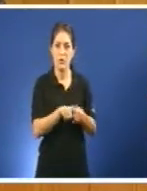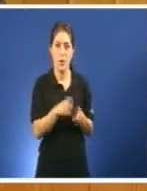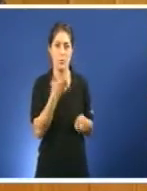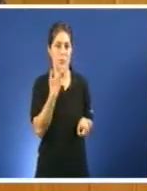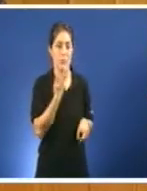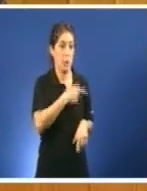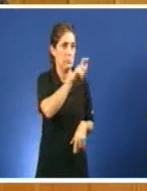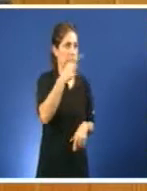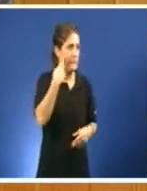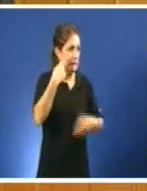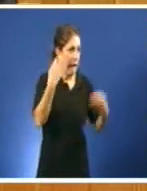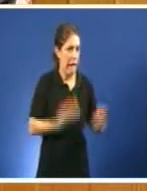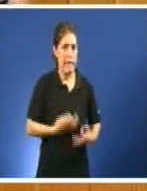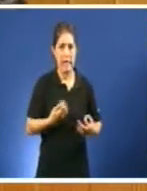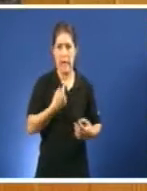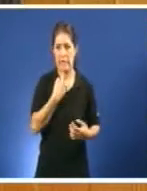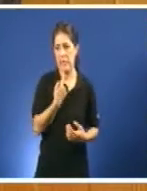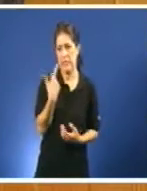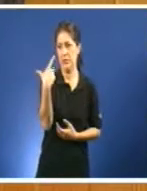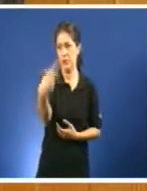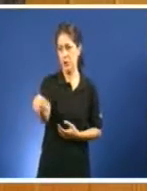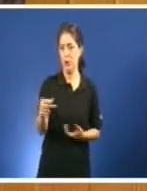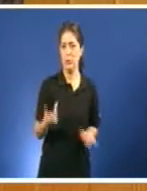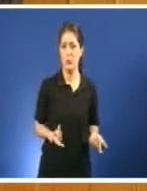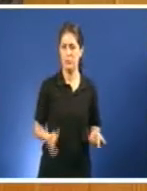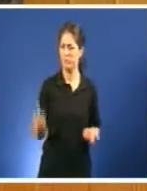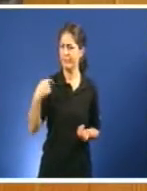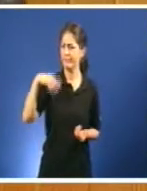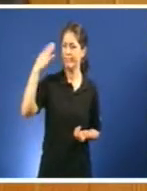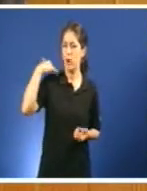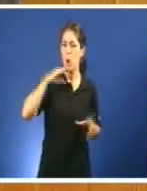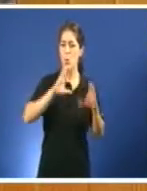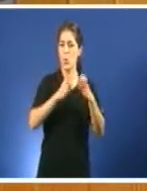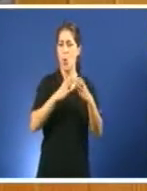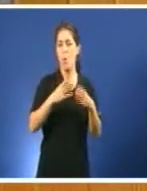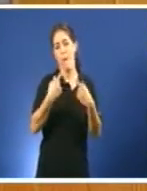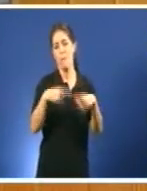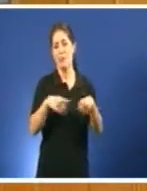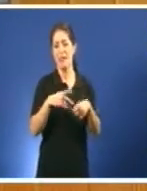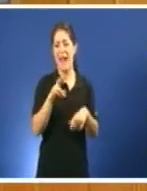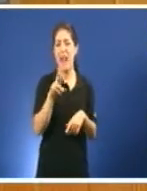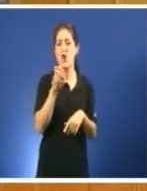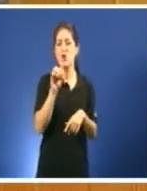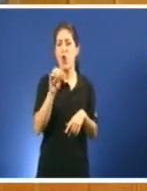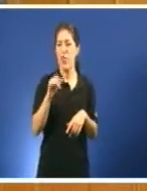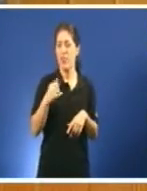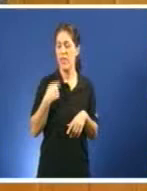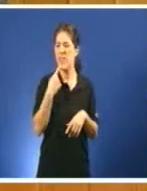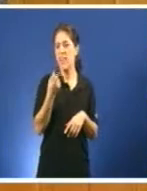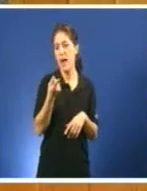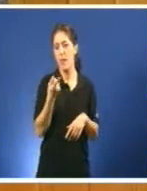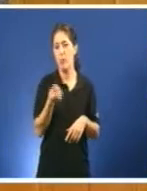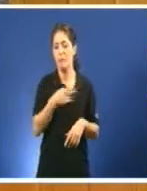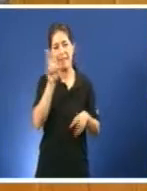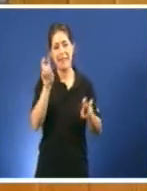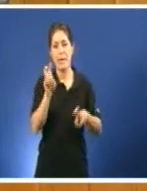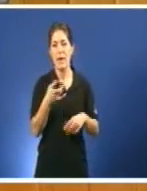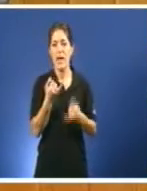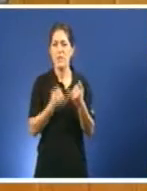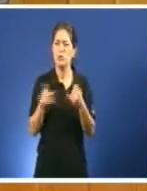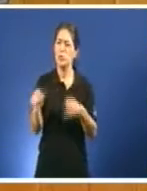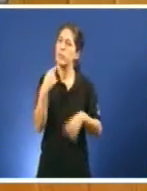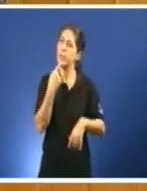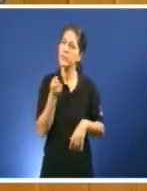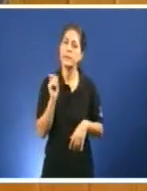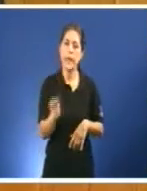pola realidade. A Roda, aquel famoso grupo, na súa foliada do Celta cantaba «Sempre andas